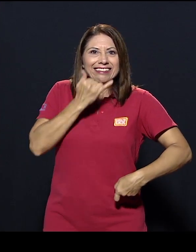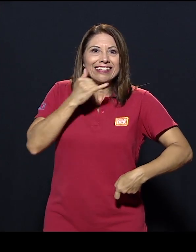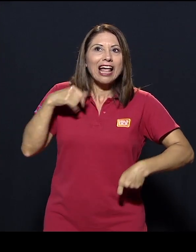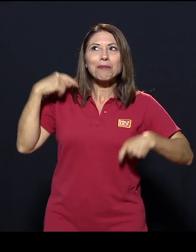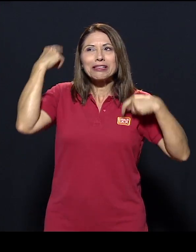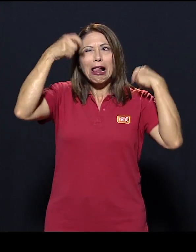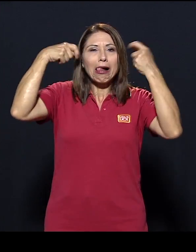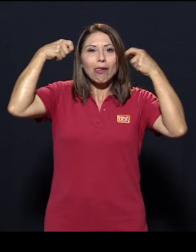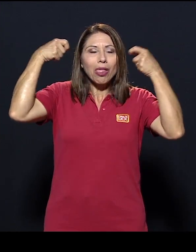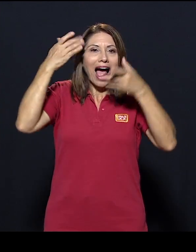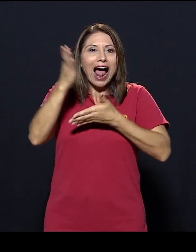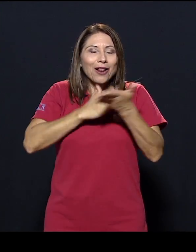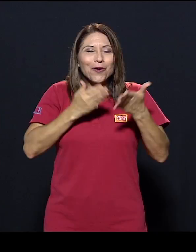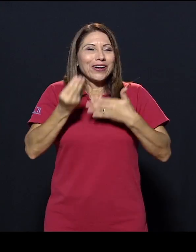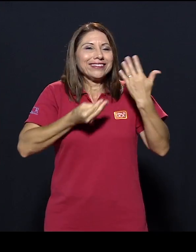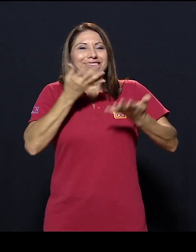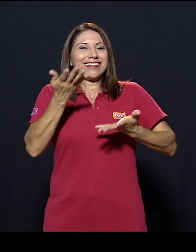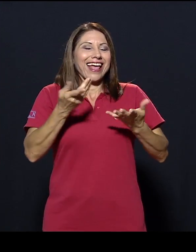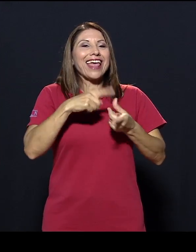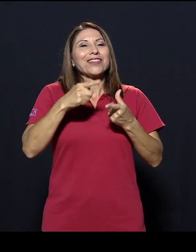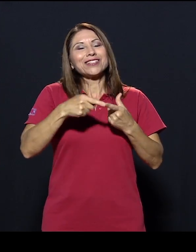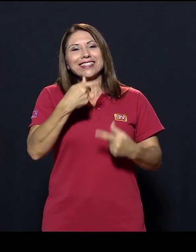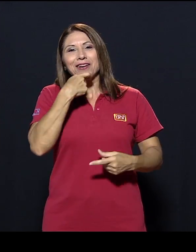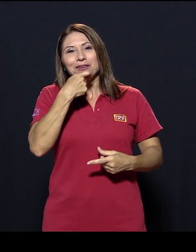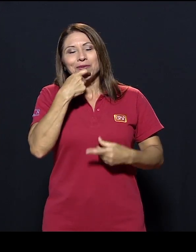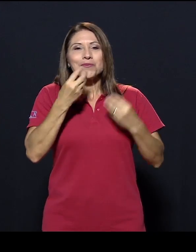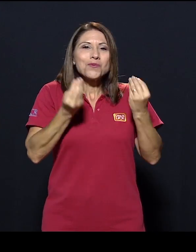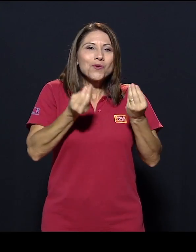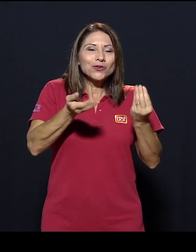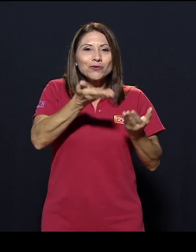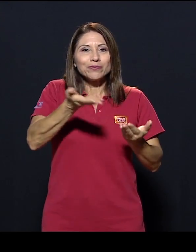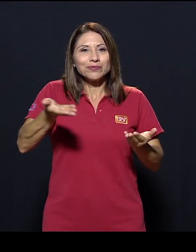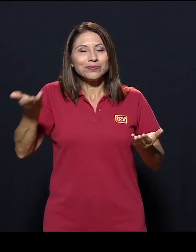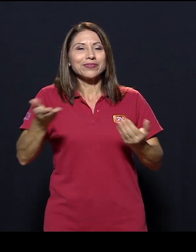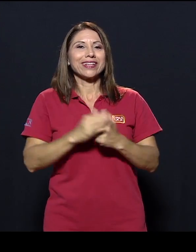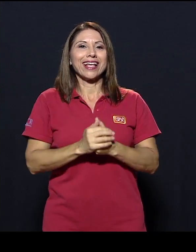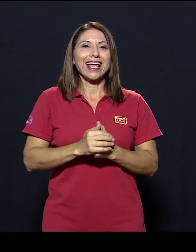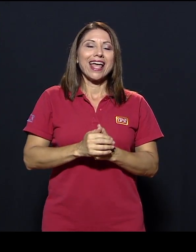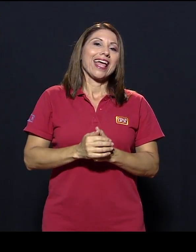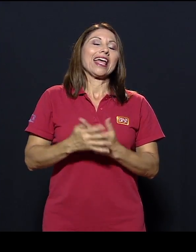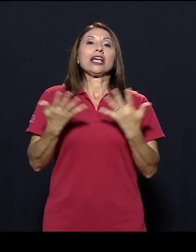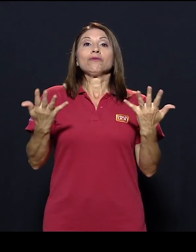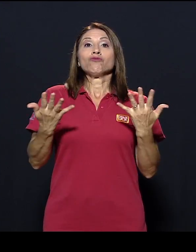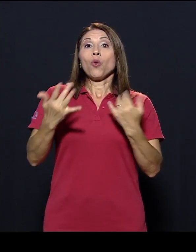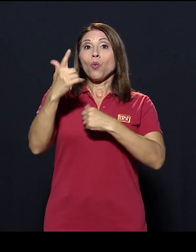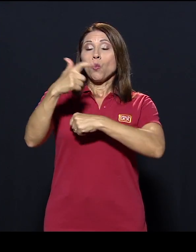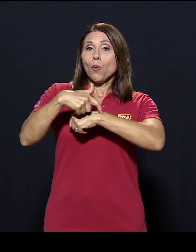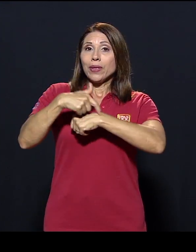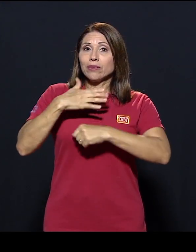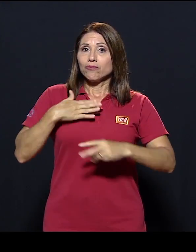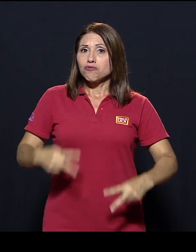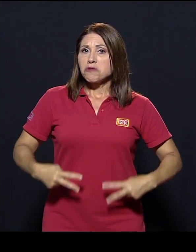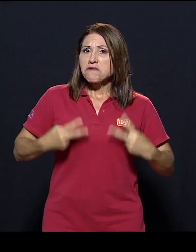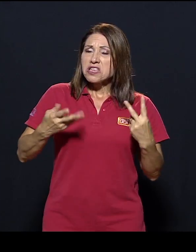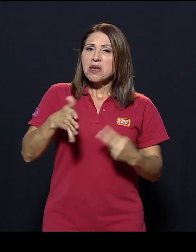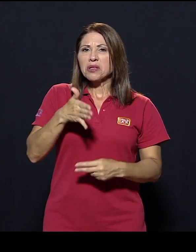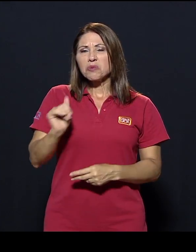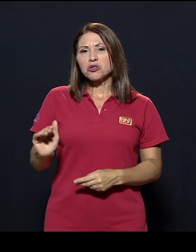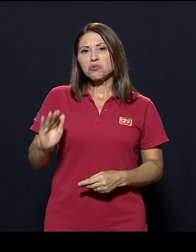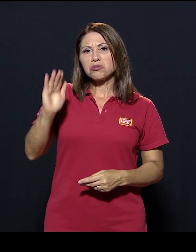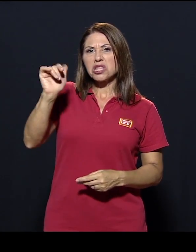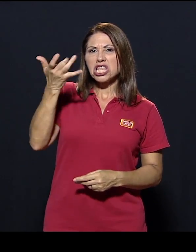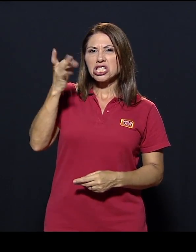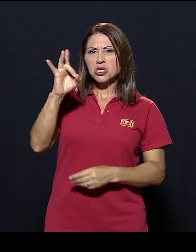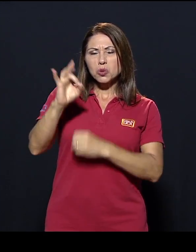vez de ponérselo abajo o algo así. Ay, entonces gozábamos mucho con esas cosas. Llegó un momento de mi vida, más o menos como a